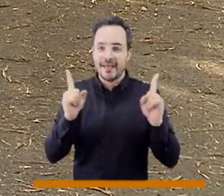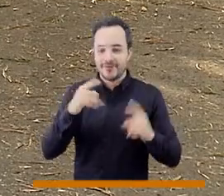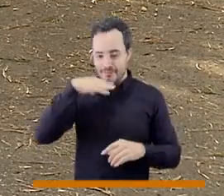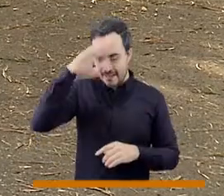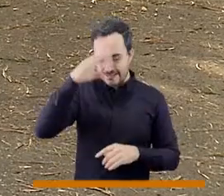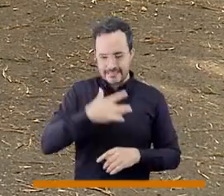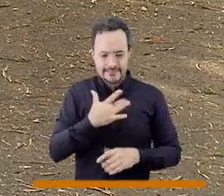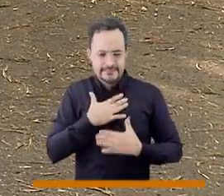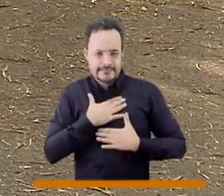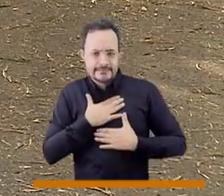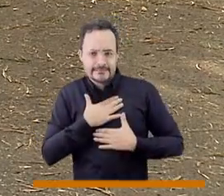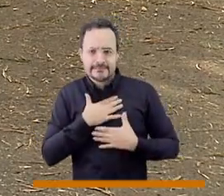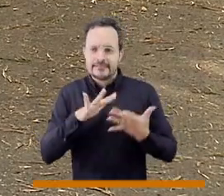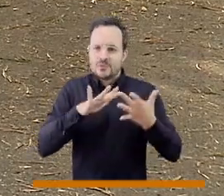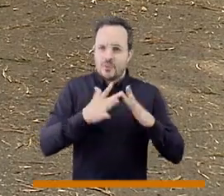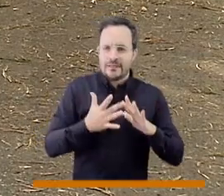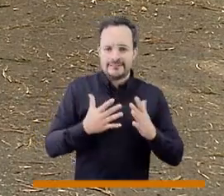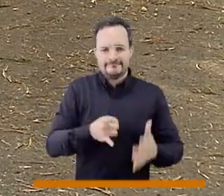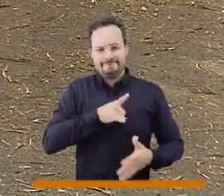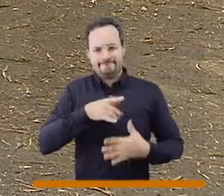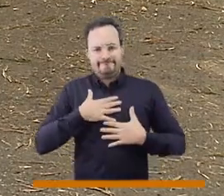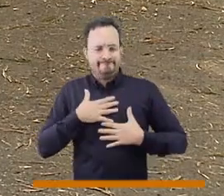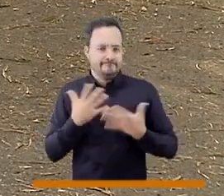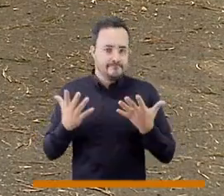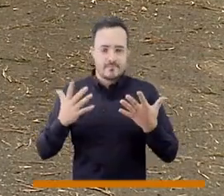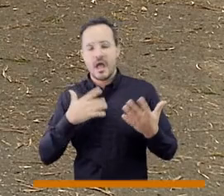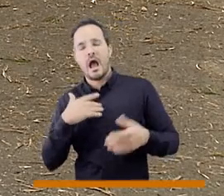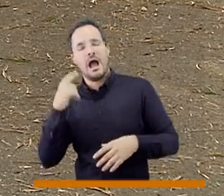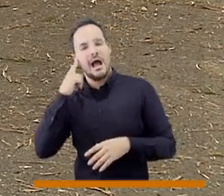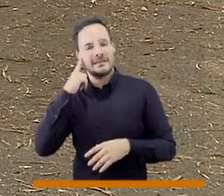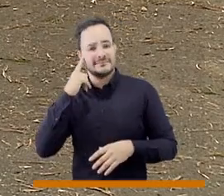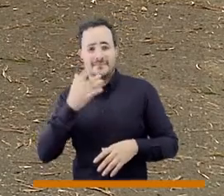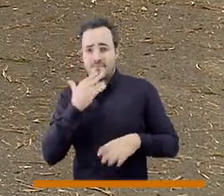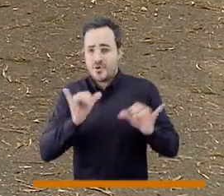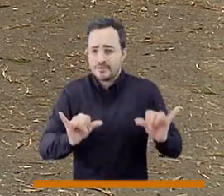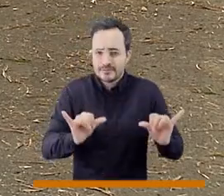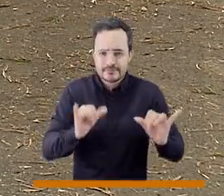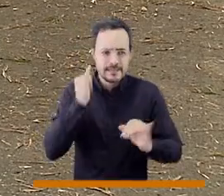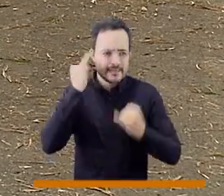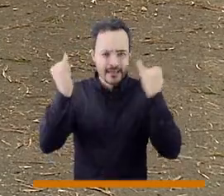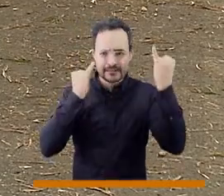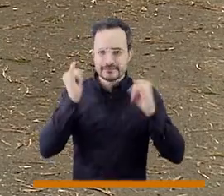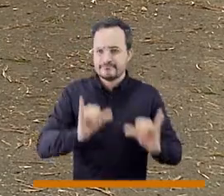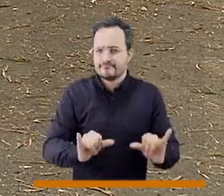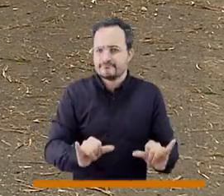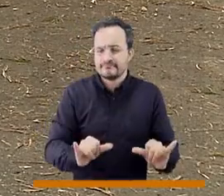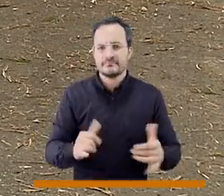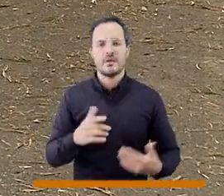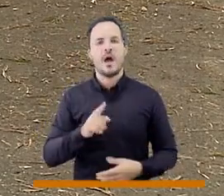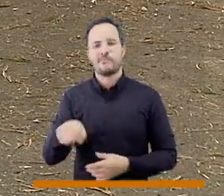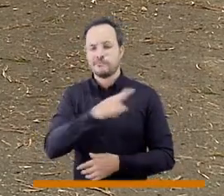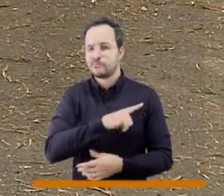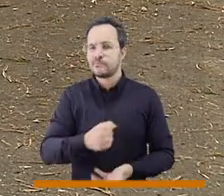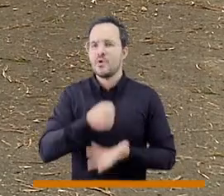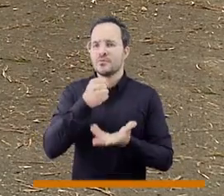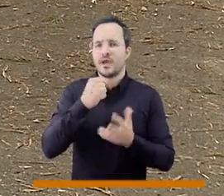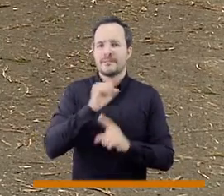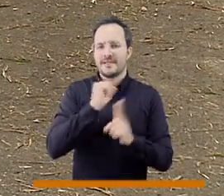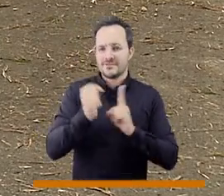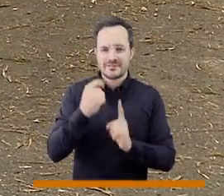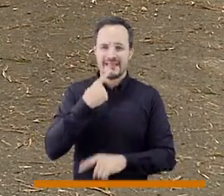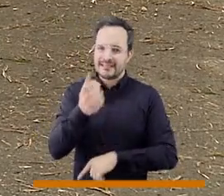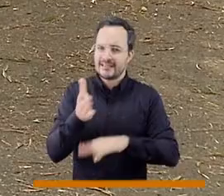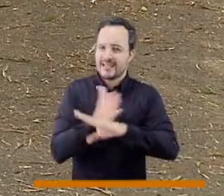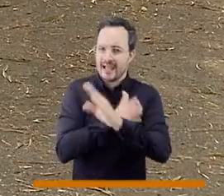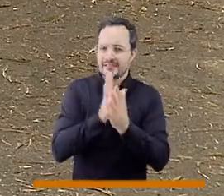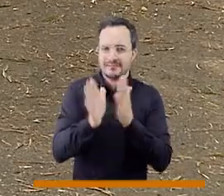nosotros como nos duele la ciudad, pues tenemos que tratar de que nuestra gente se quede. Vuelvo e insisto, el capital social,